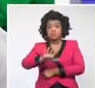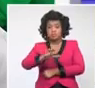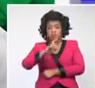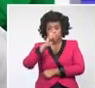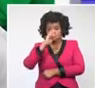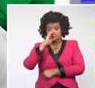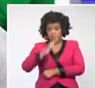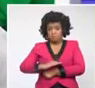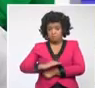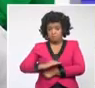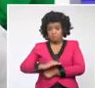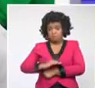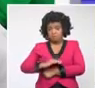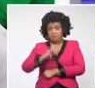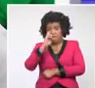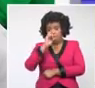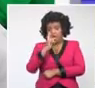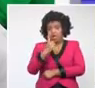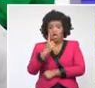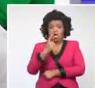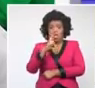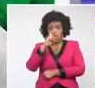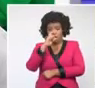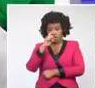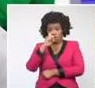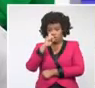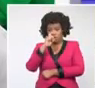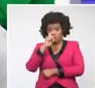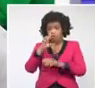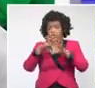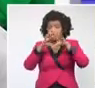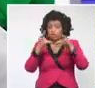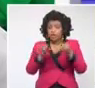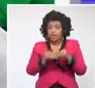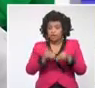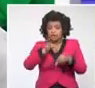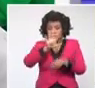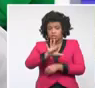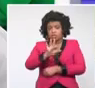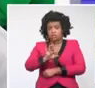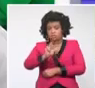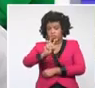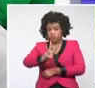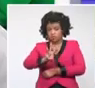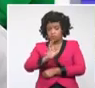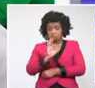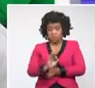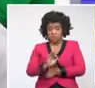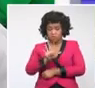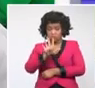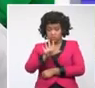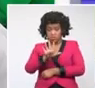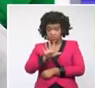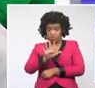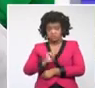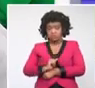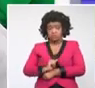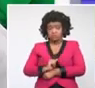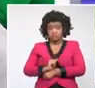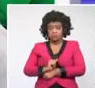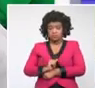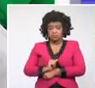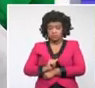y ya se acumulan 583. De los 5 menores de un año, 4